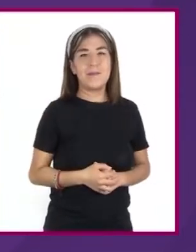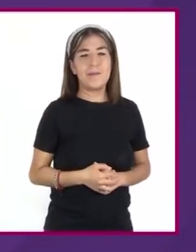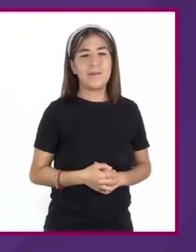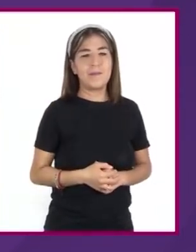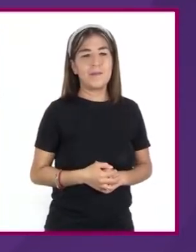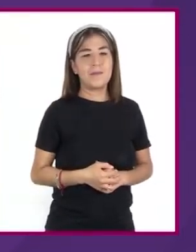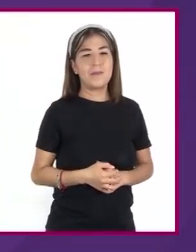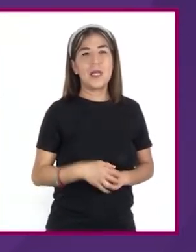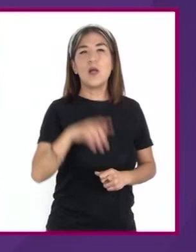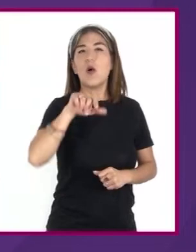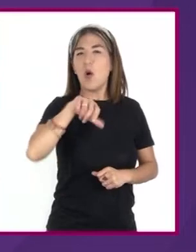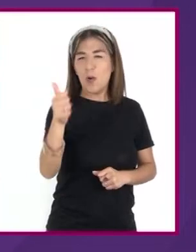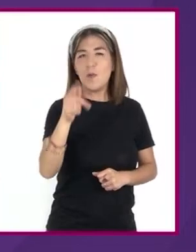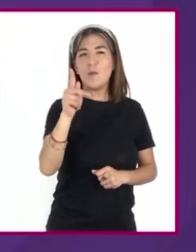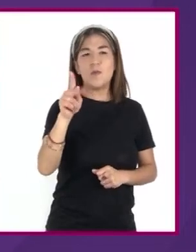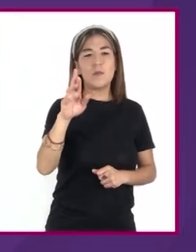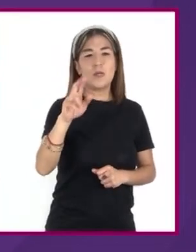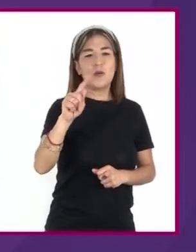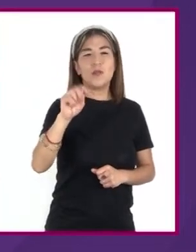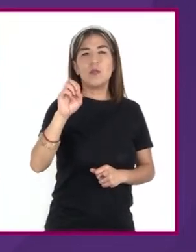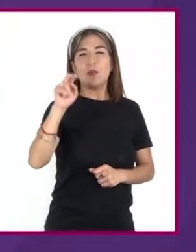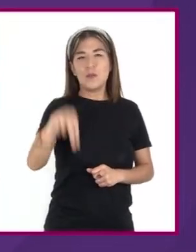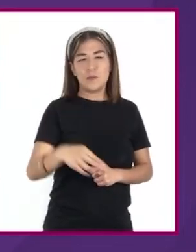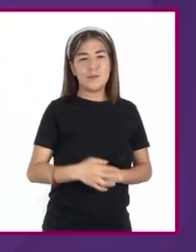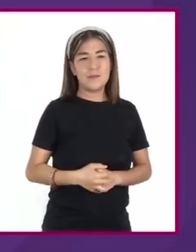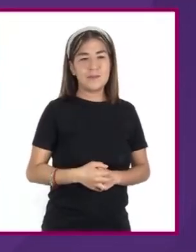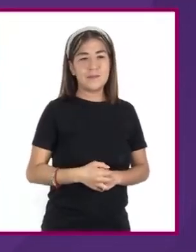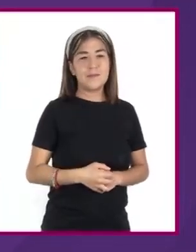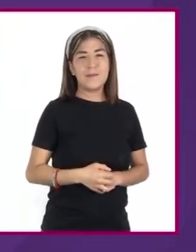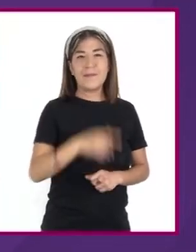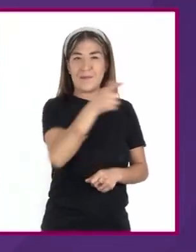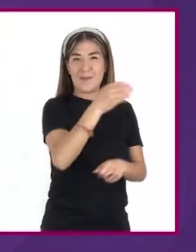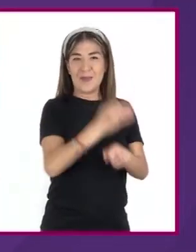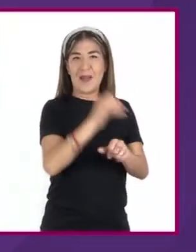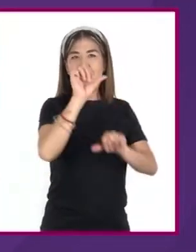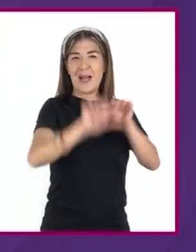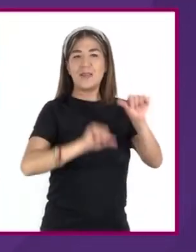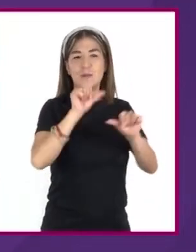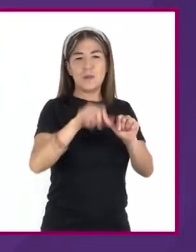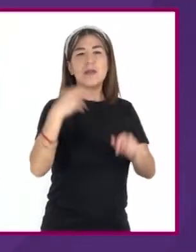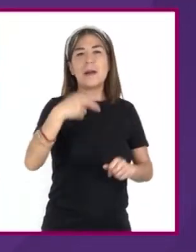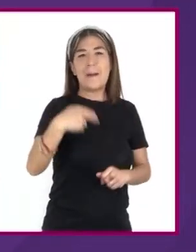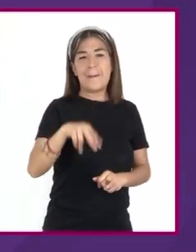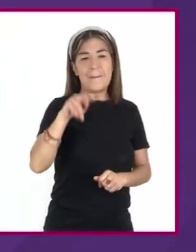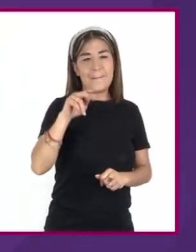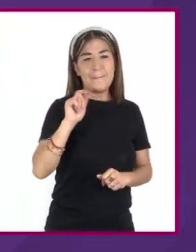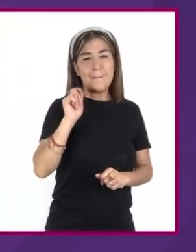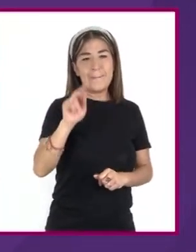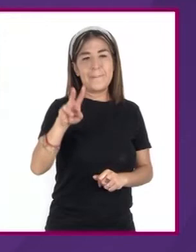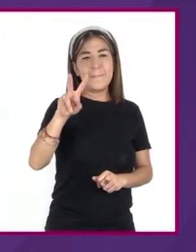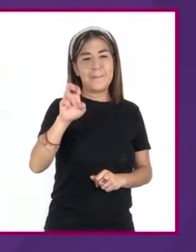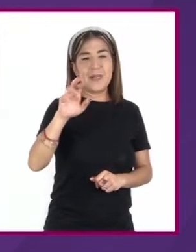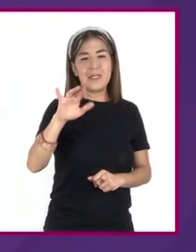Agregamos un protón más. Ahora el átomo que tenemos es el berilio.